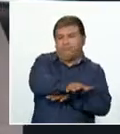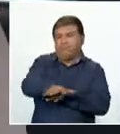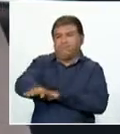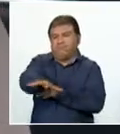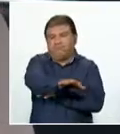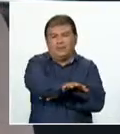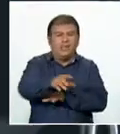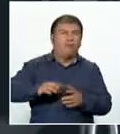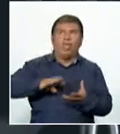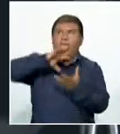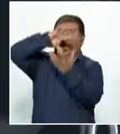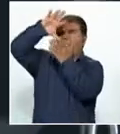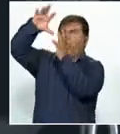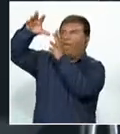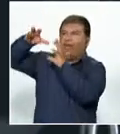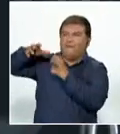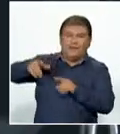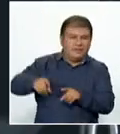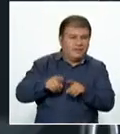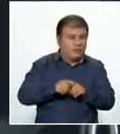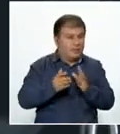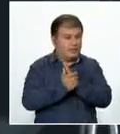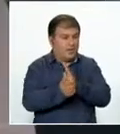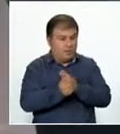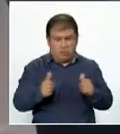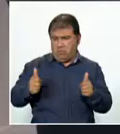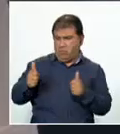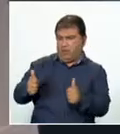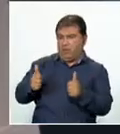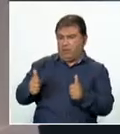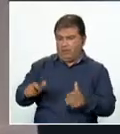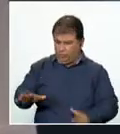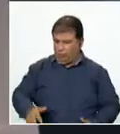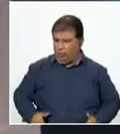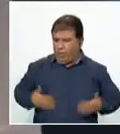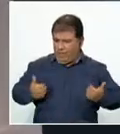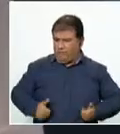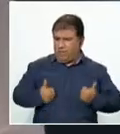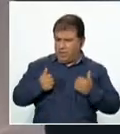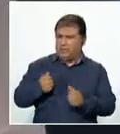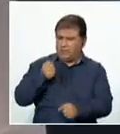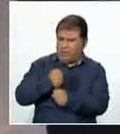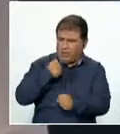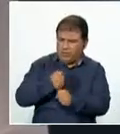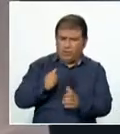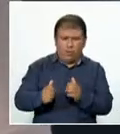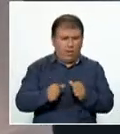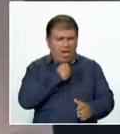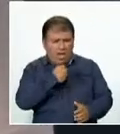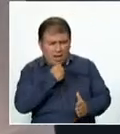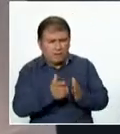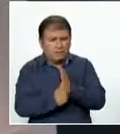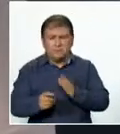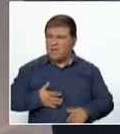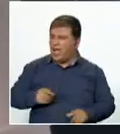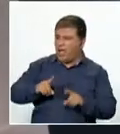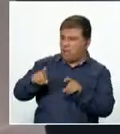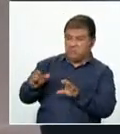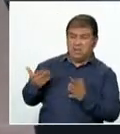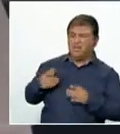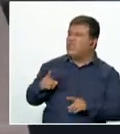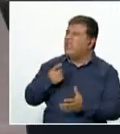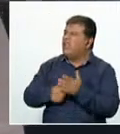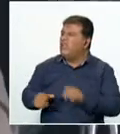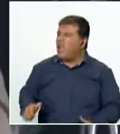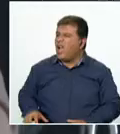cruzado planetas. Si eres artista y eres bueno, vives de ser artista. Ya nadie te pregunta, ¿y de